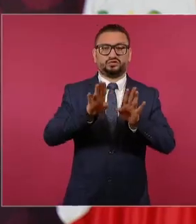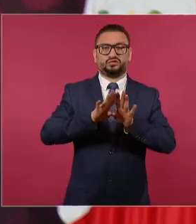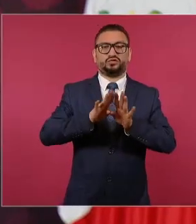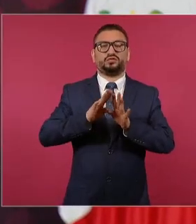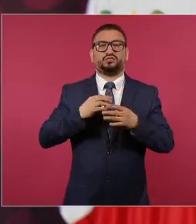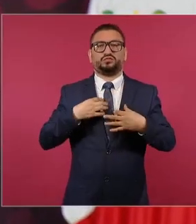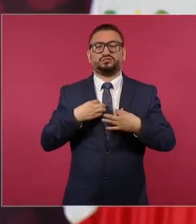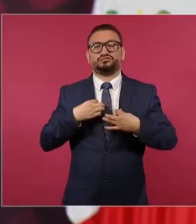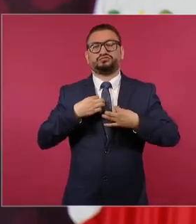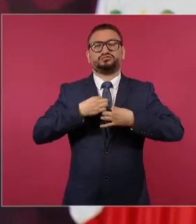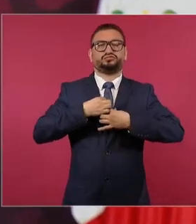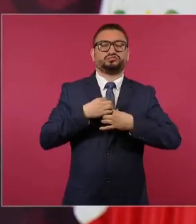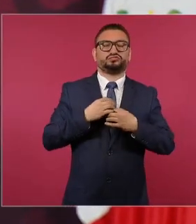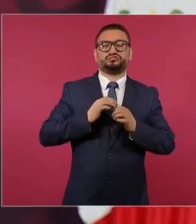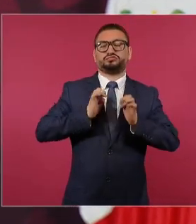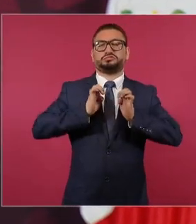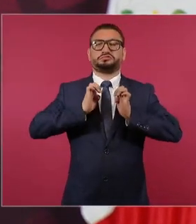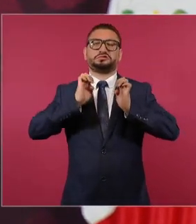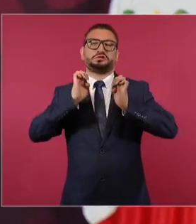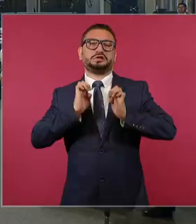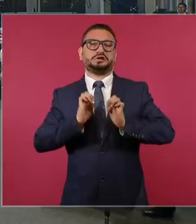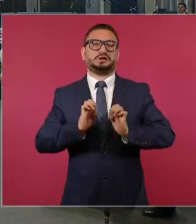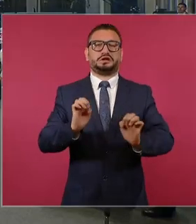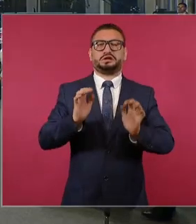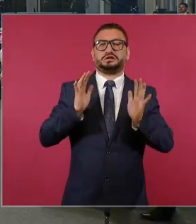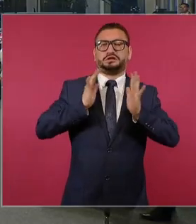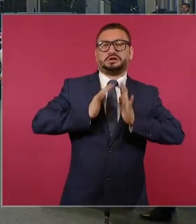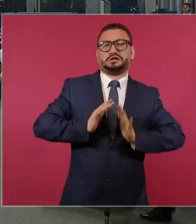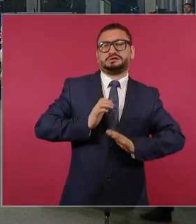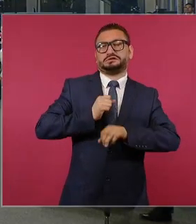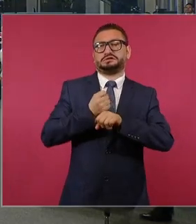de lo más elegante, los zapatos